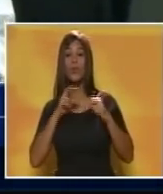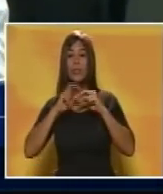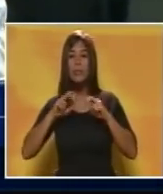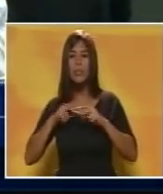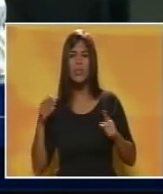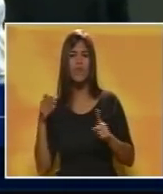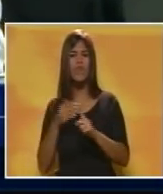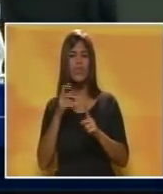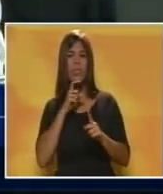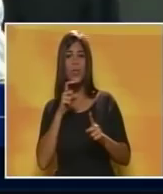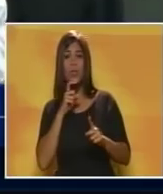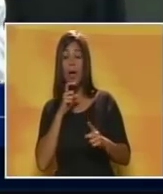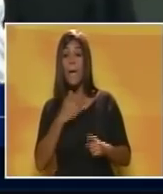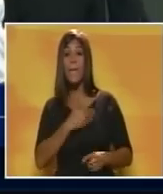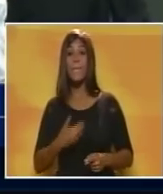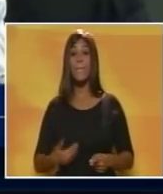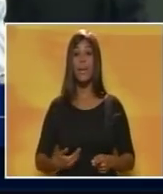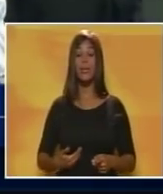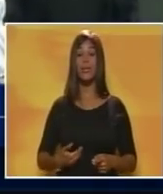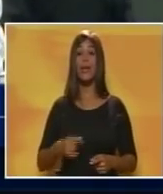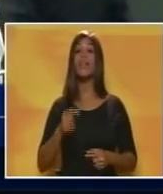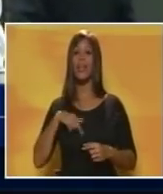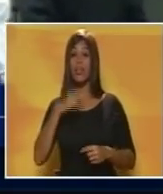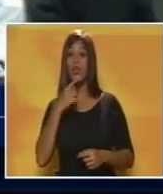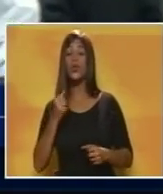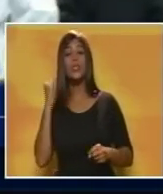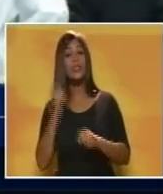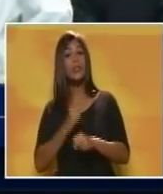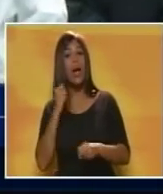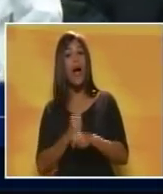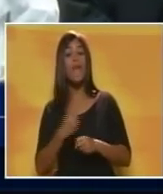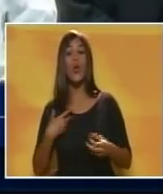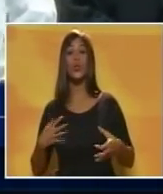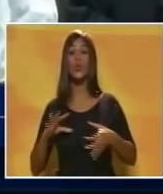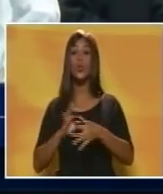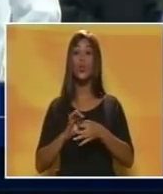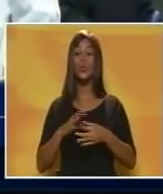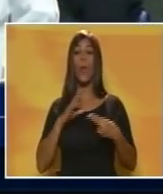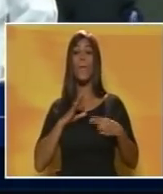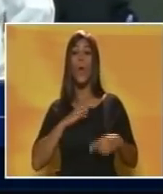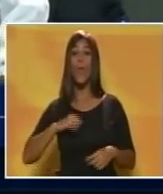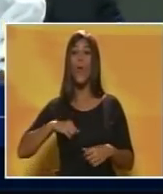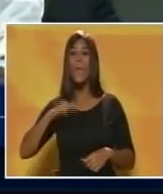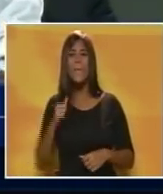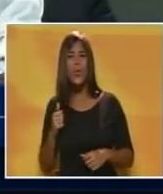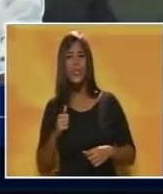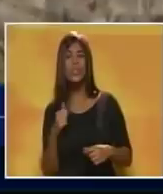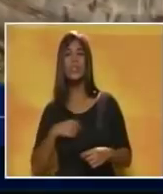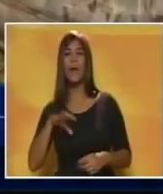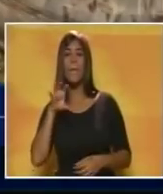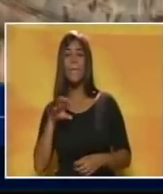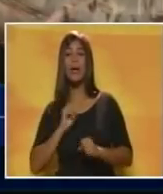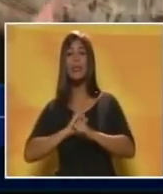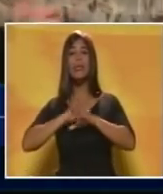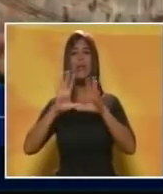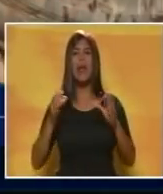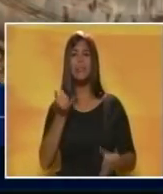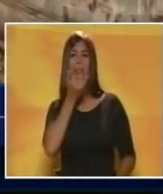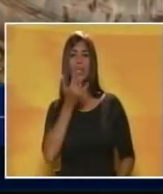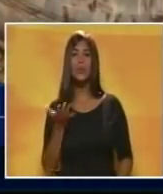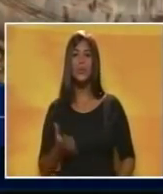El presidente Mauricio Macri aseguró que se encuentran trabajando en conjunto con las autoridades del país para esclarecer el